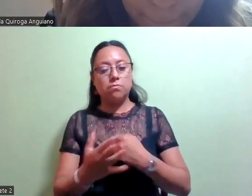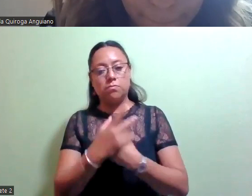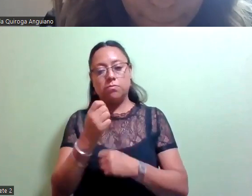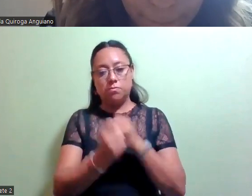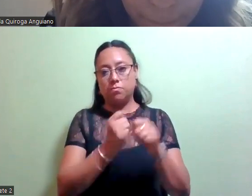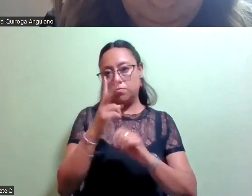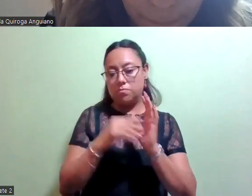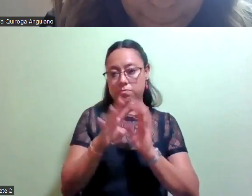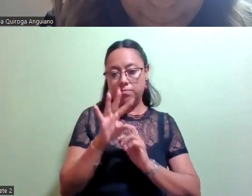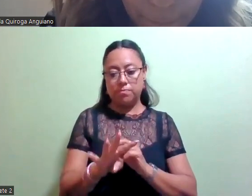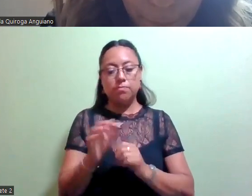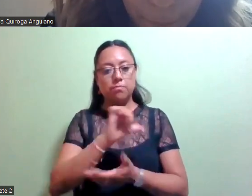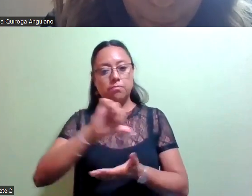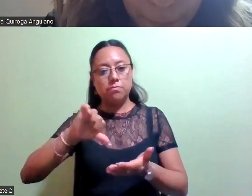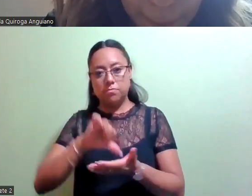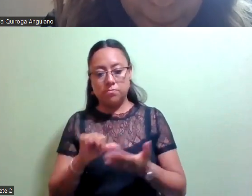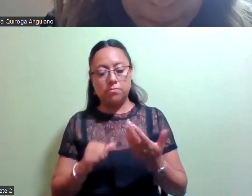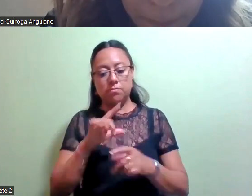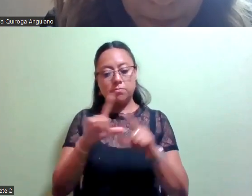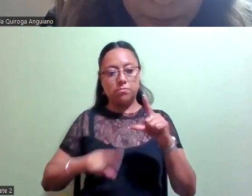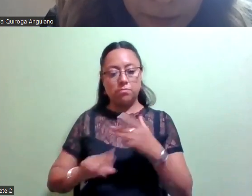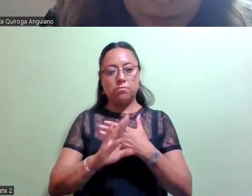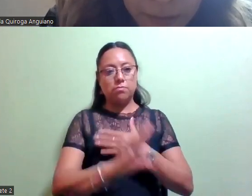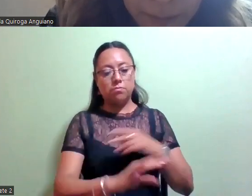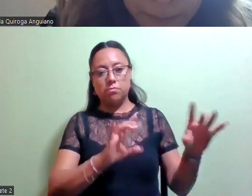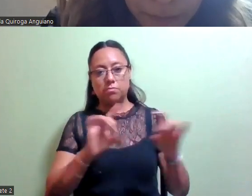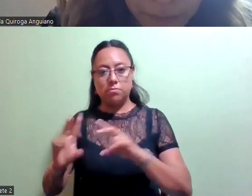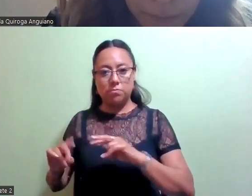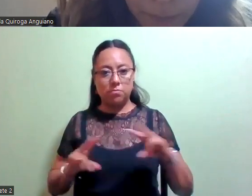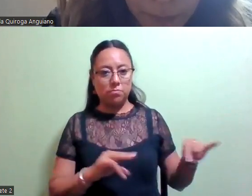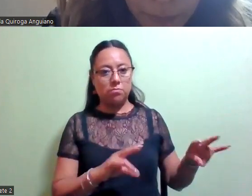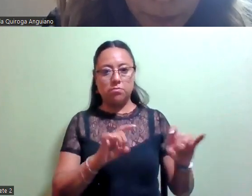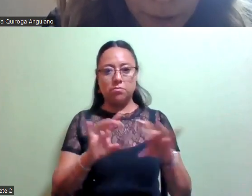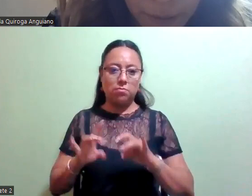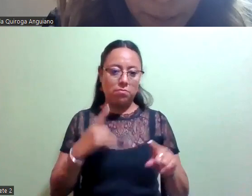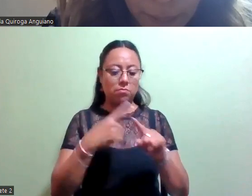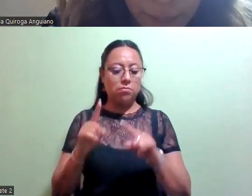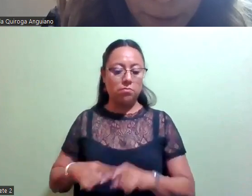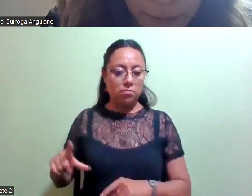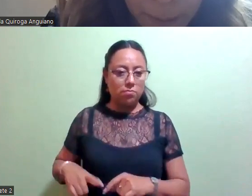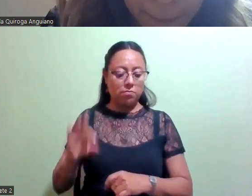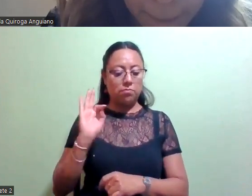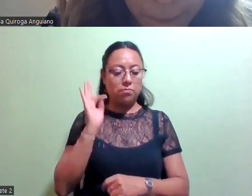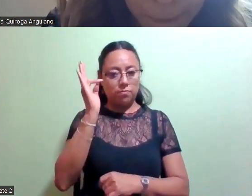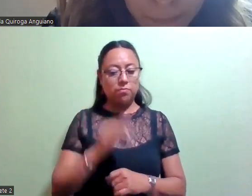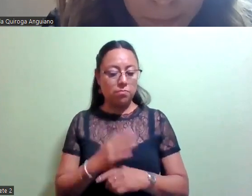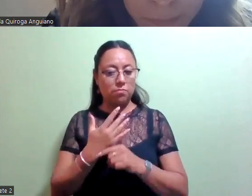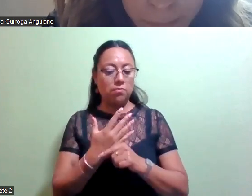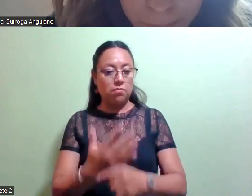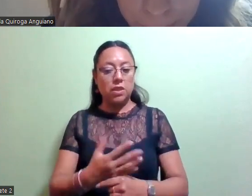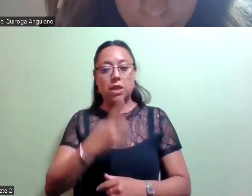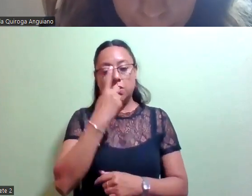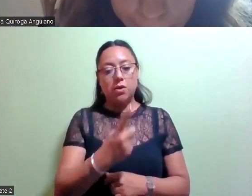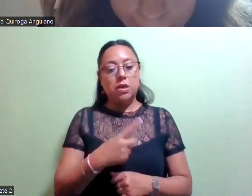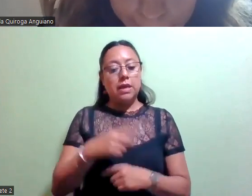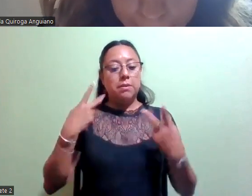de Prevención de Desastres del Gobierno Federal evidenció la necesidad de que los servidores públicos deben de contar con una